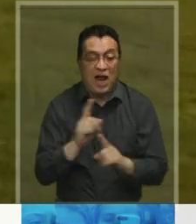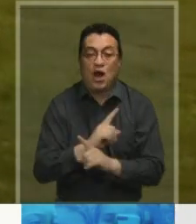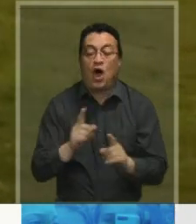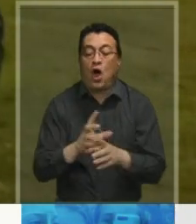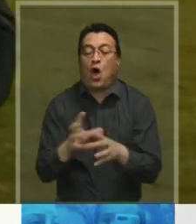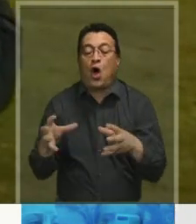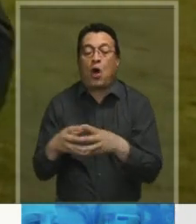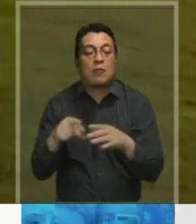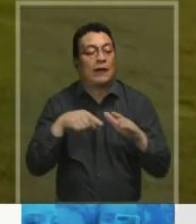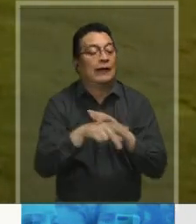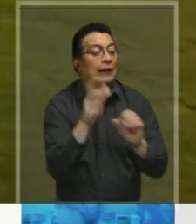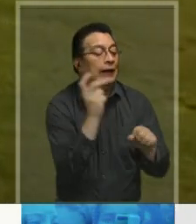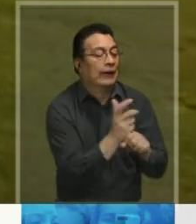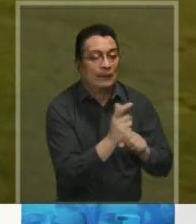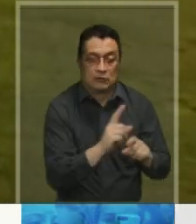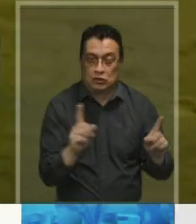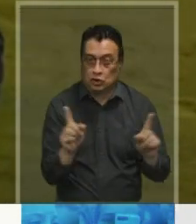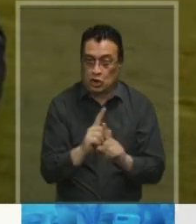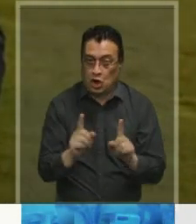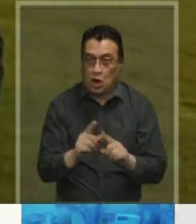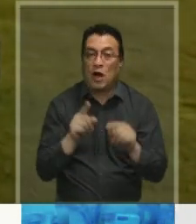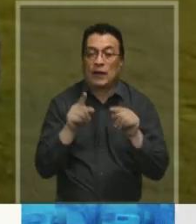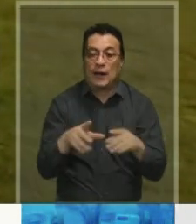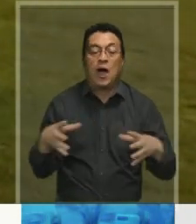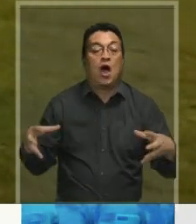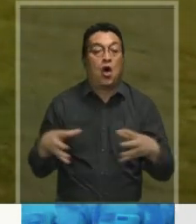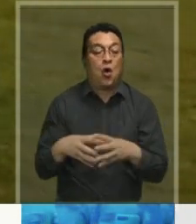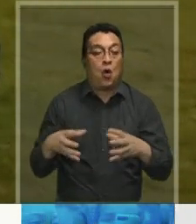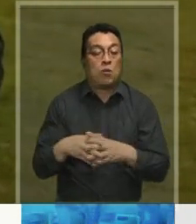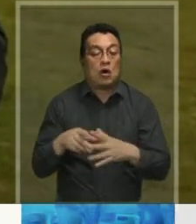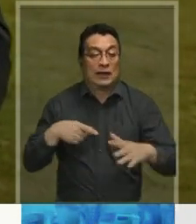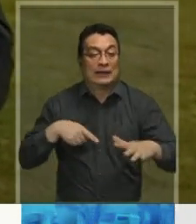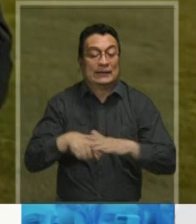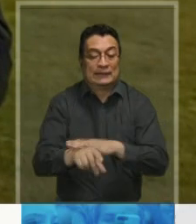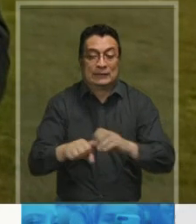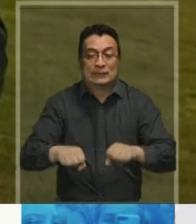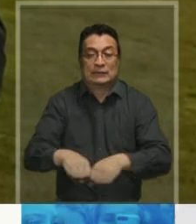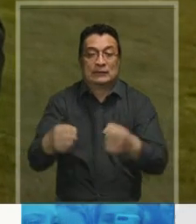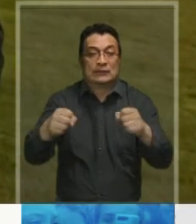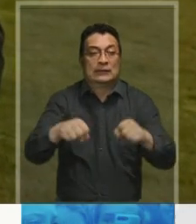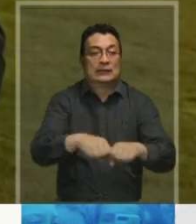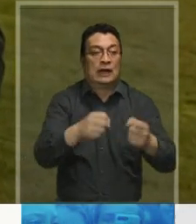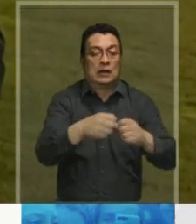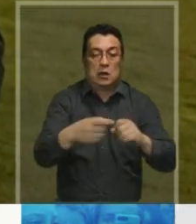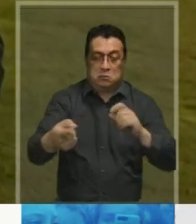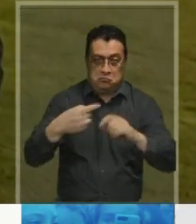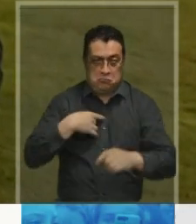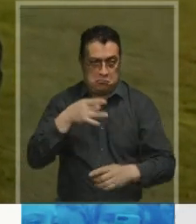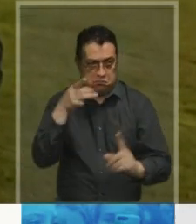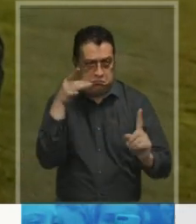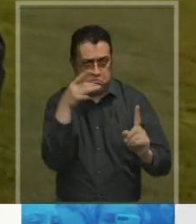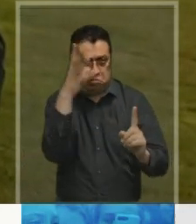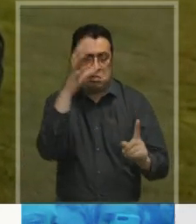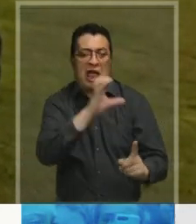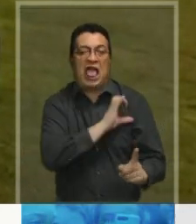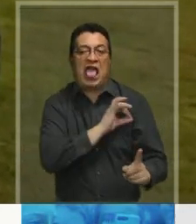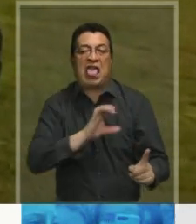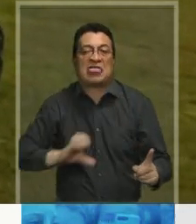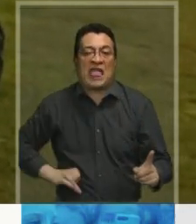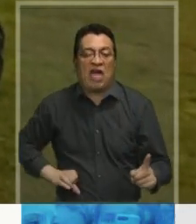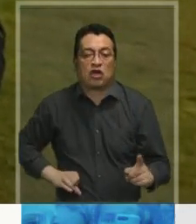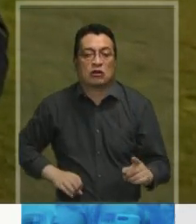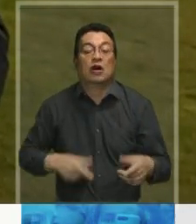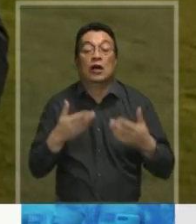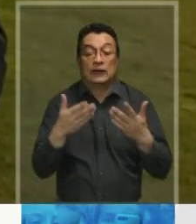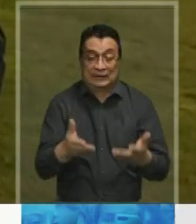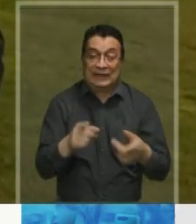grupo que entra a robar. Estamos hablando de un grupo que entra a romper y que desafía al Estado en su magnitud. Y por lo tanto, de